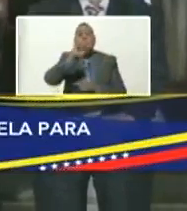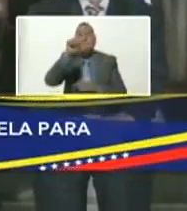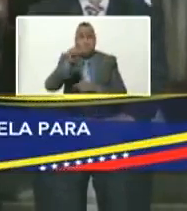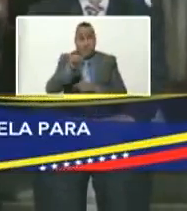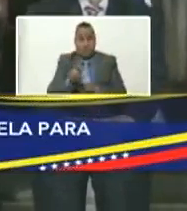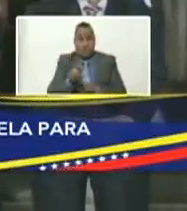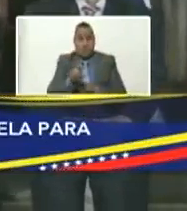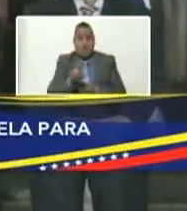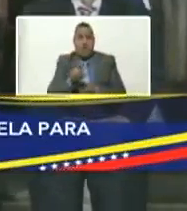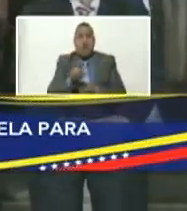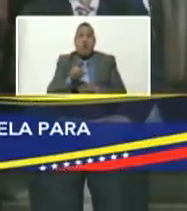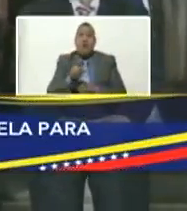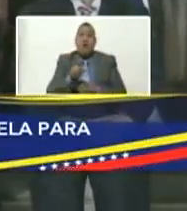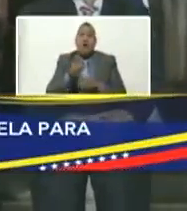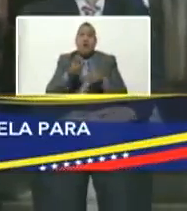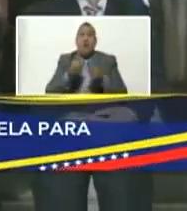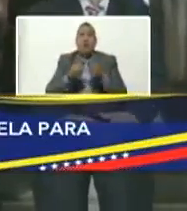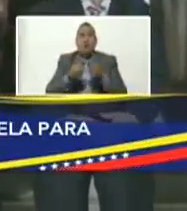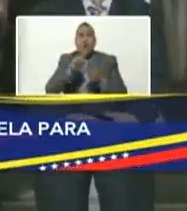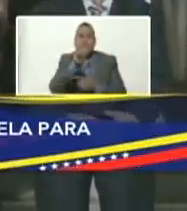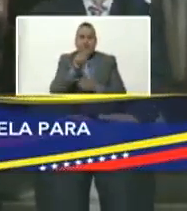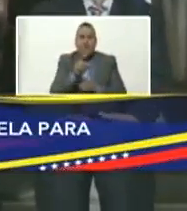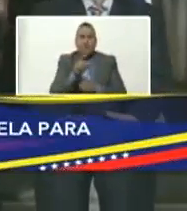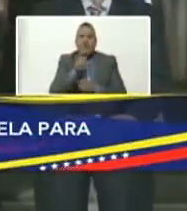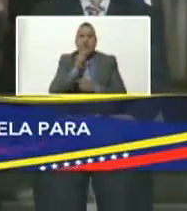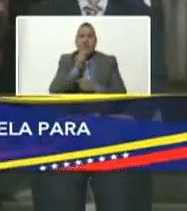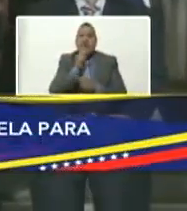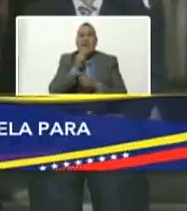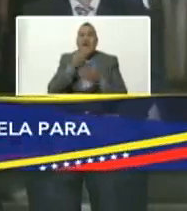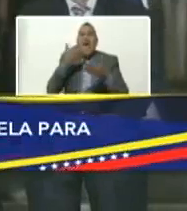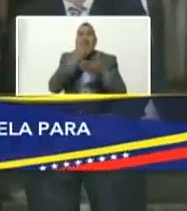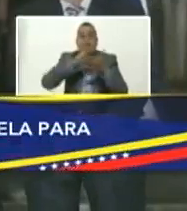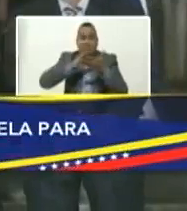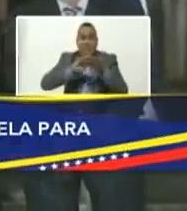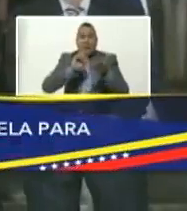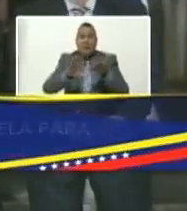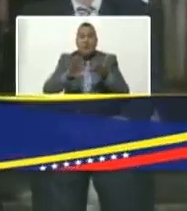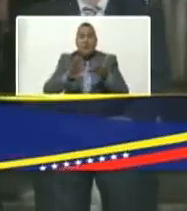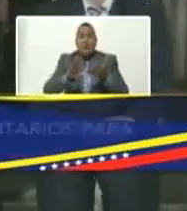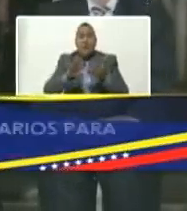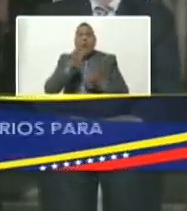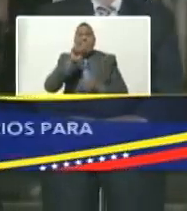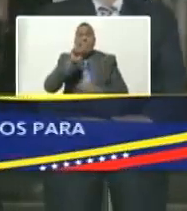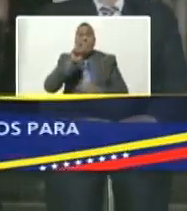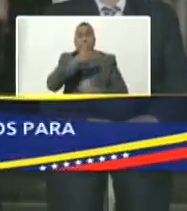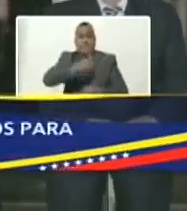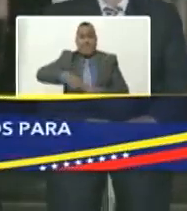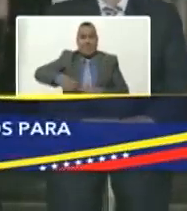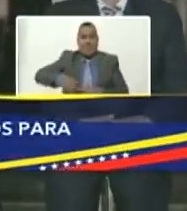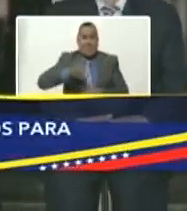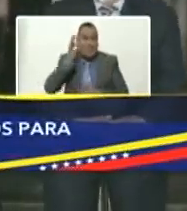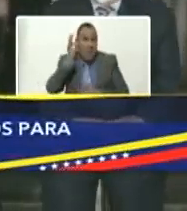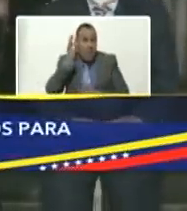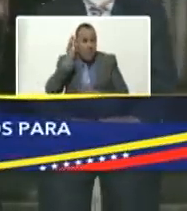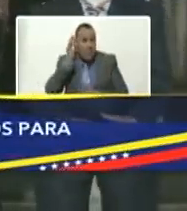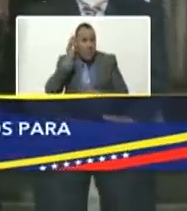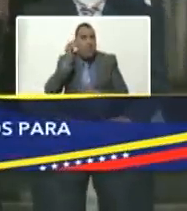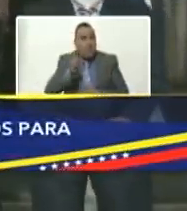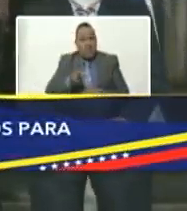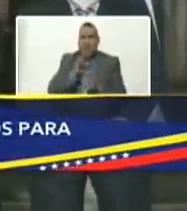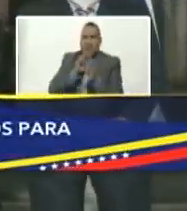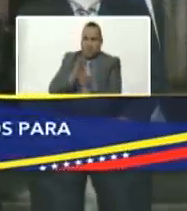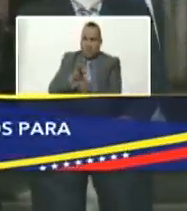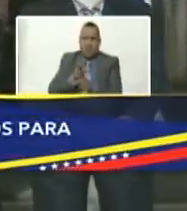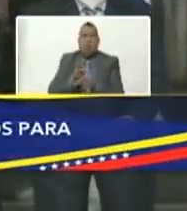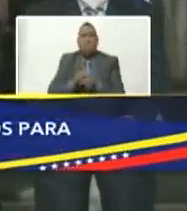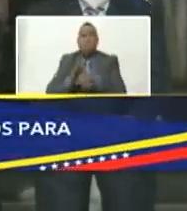la vicepresidenta. Ella envió la carta donde se le pide a la alta comisionada